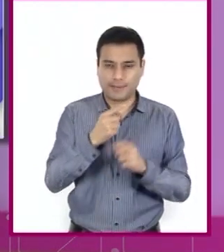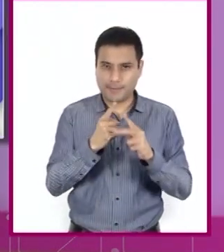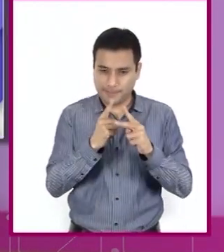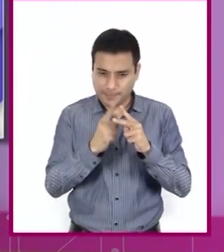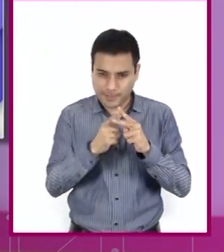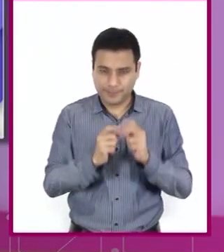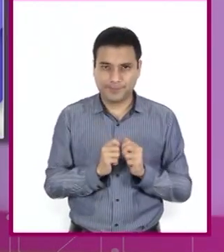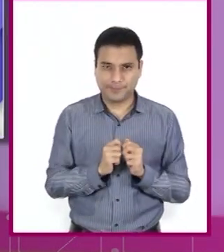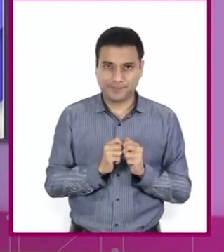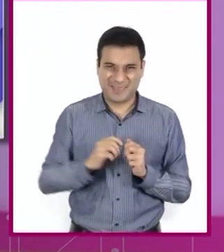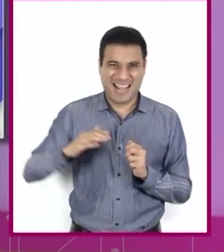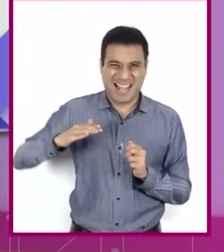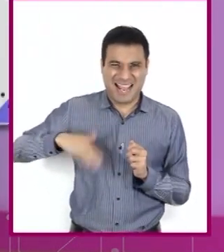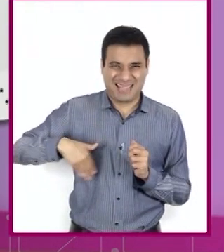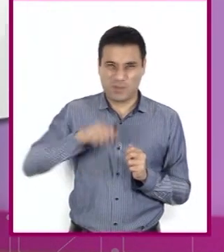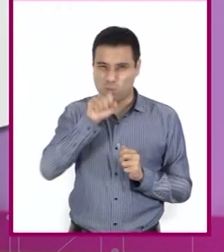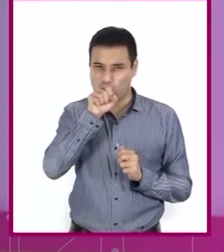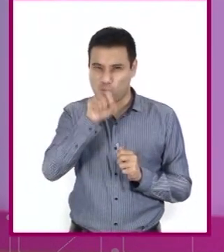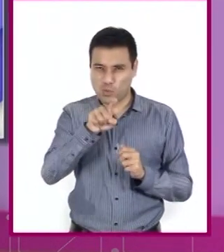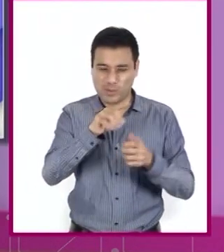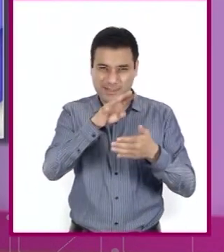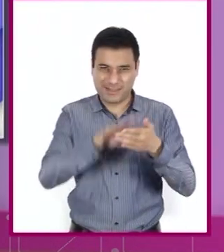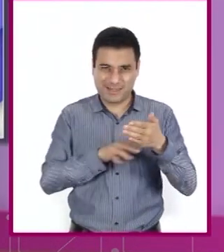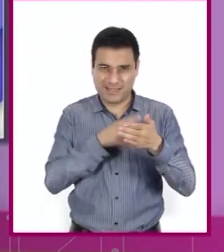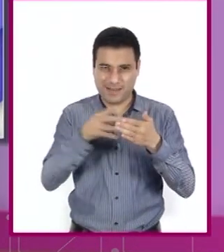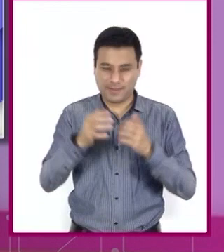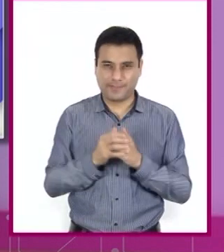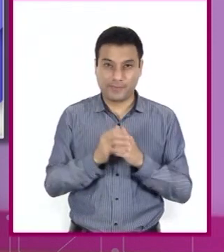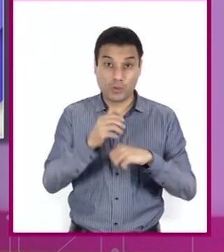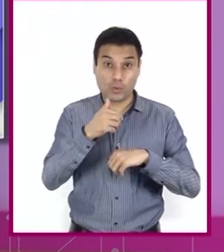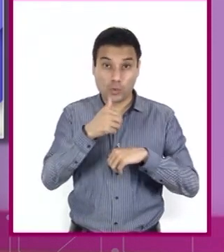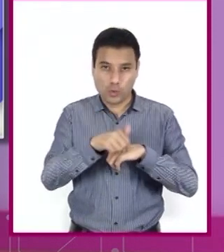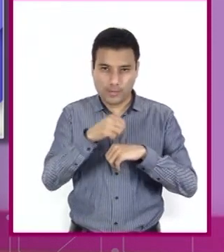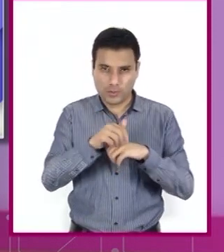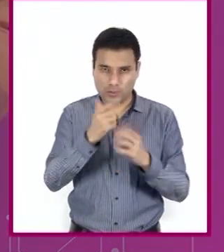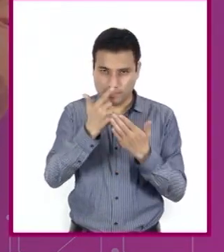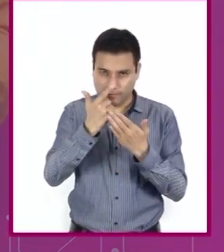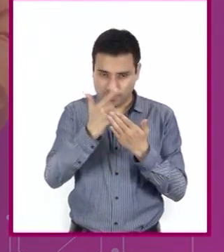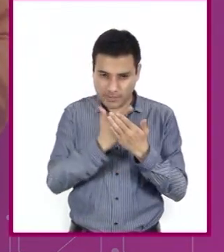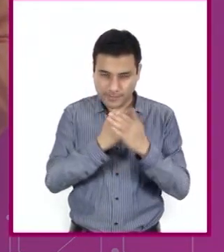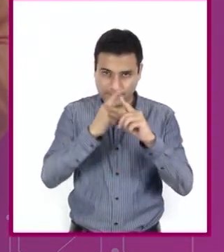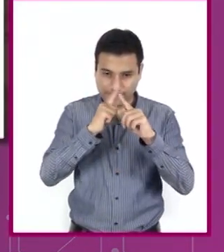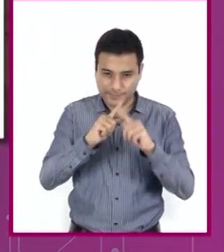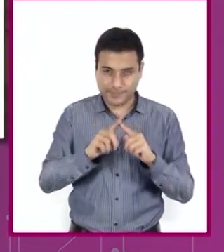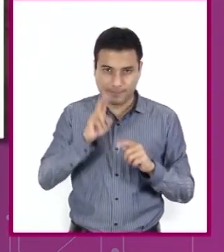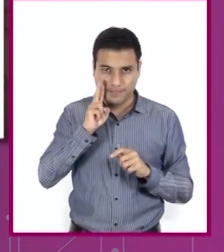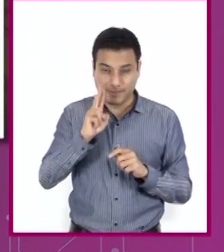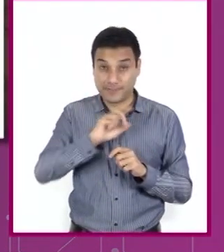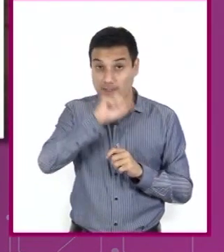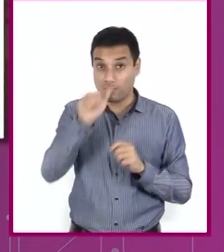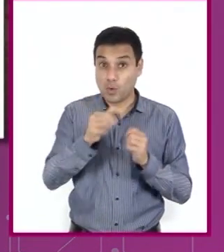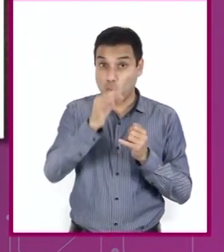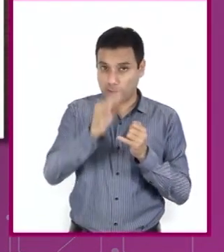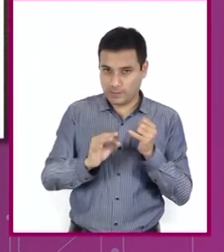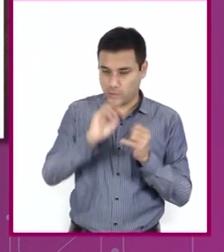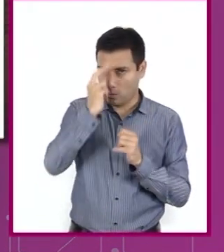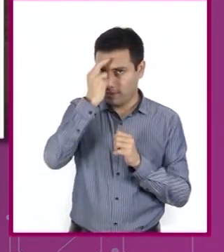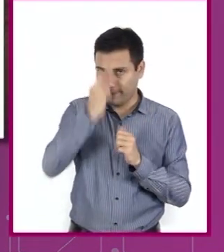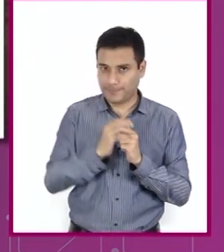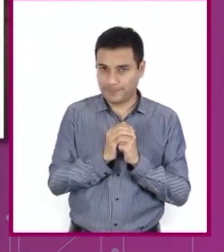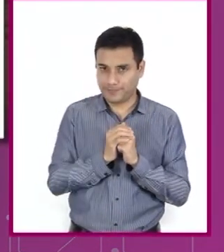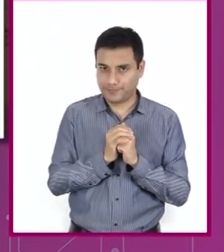con la tabla vista anteriormente y los valores de referencia para cada tipo de enlace. Finalmente, recuerden que